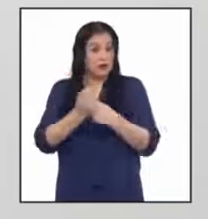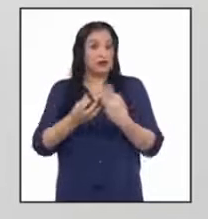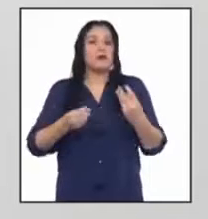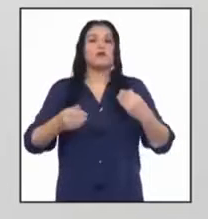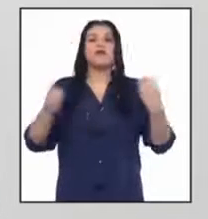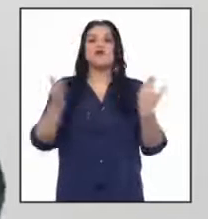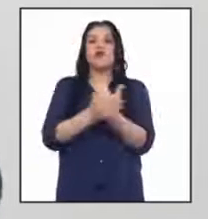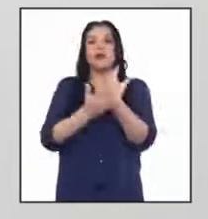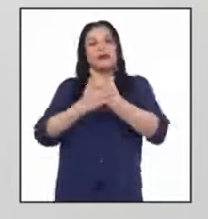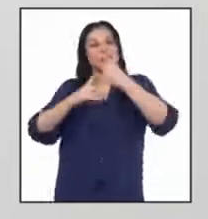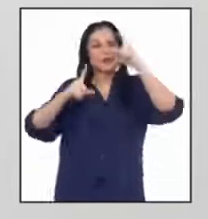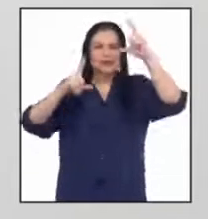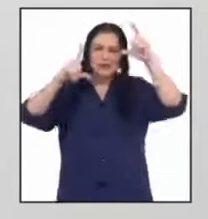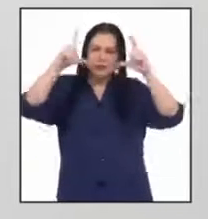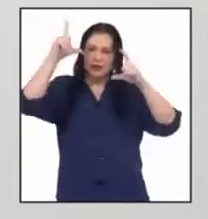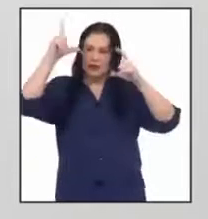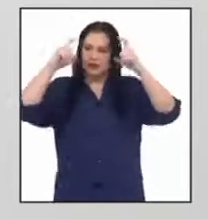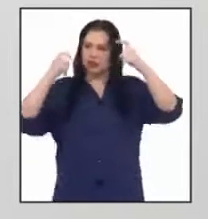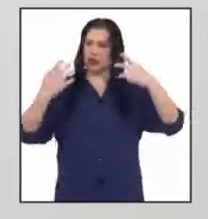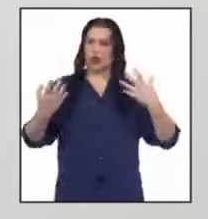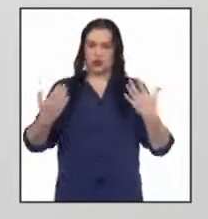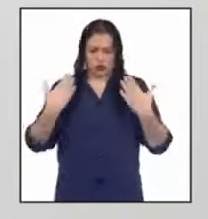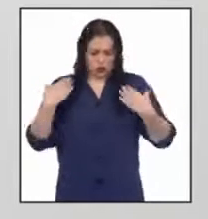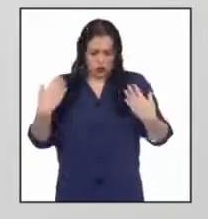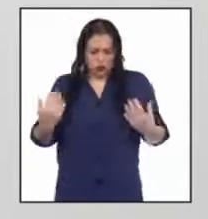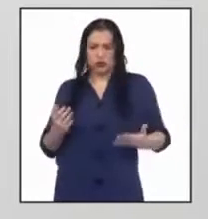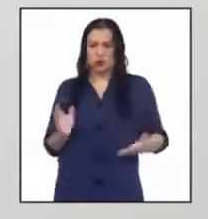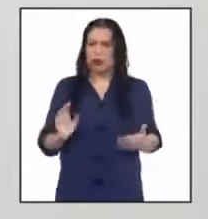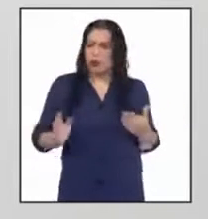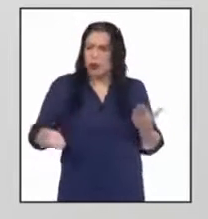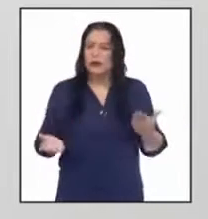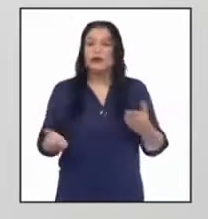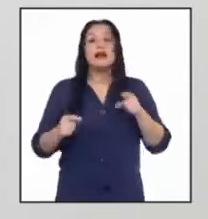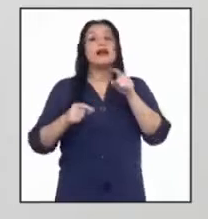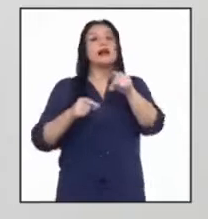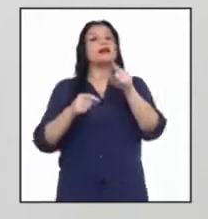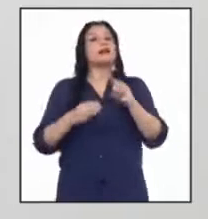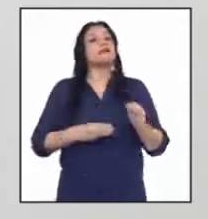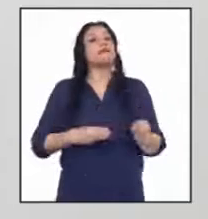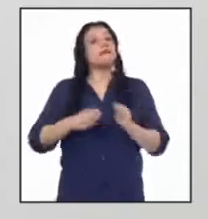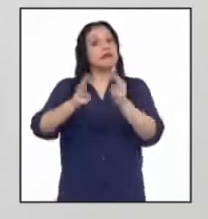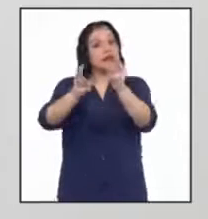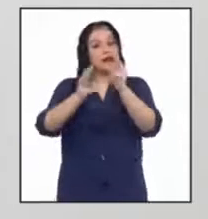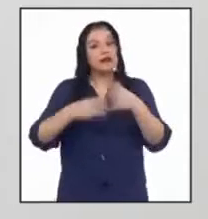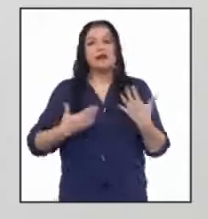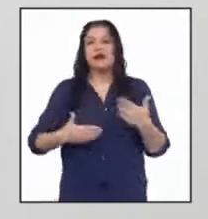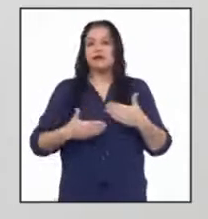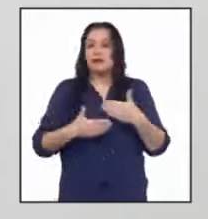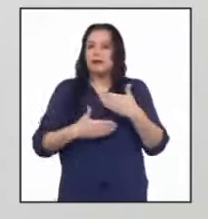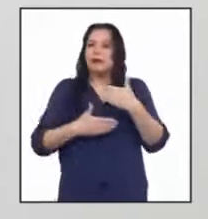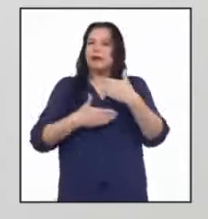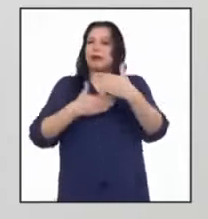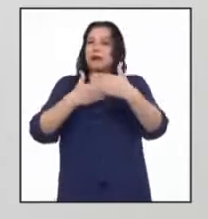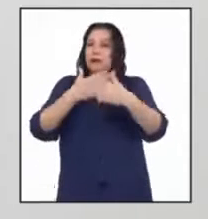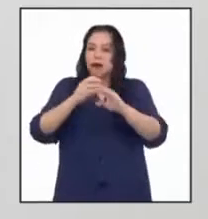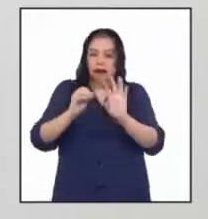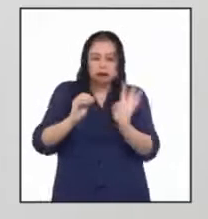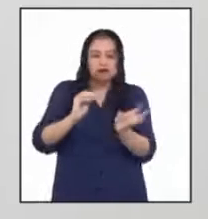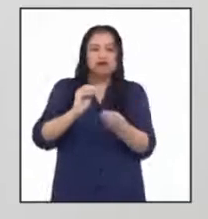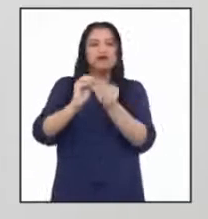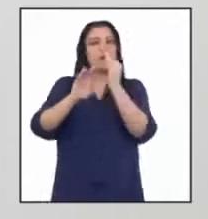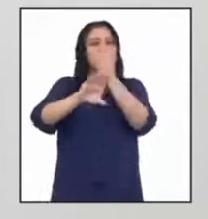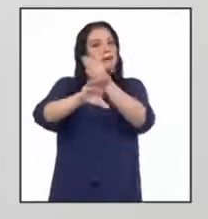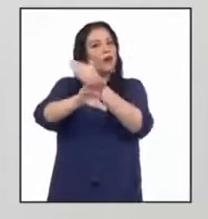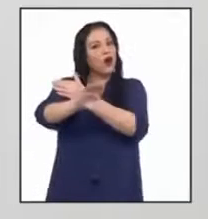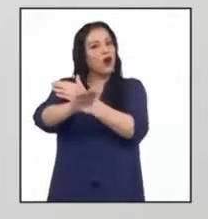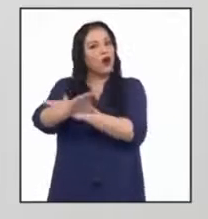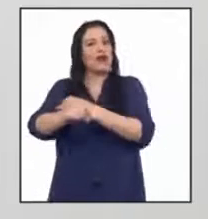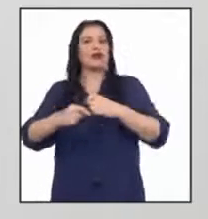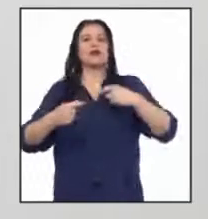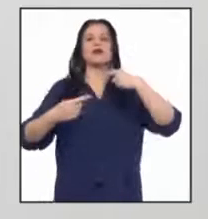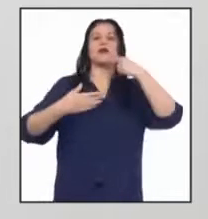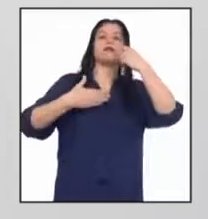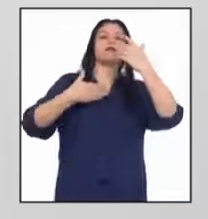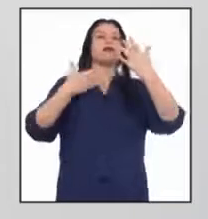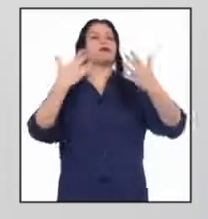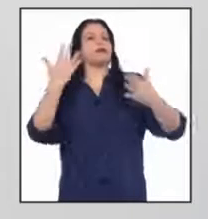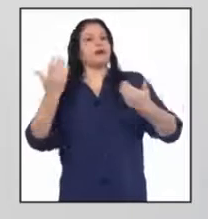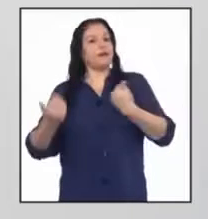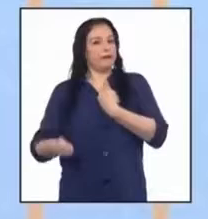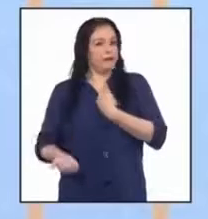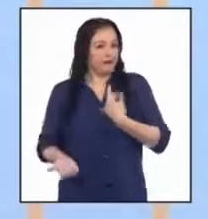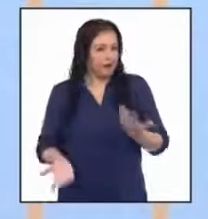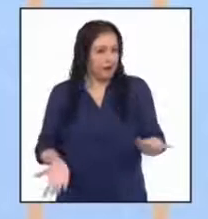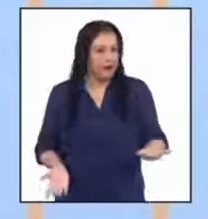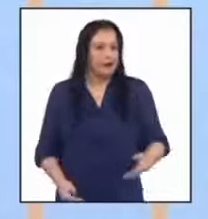nuevos gestos o expresiones corporales. De esa forma iremos enriqueciendo cada vez más nuestro